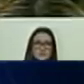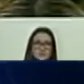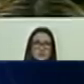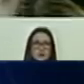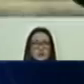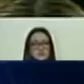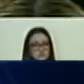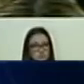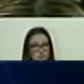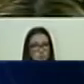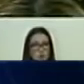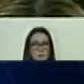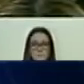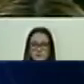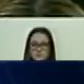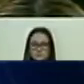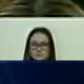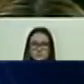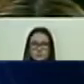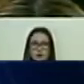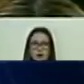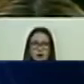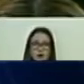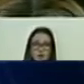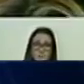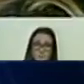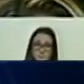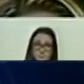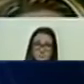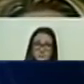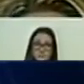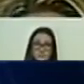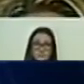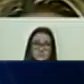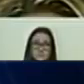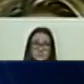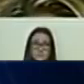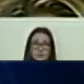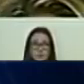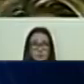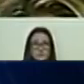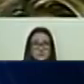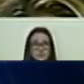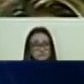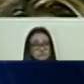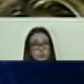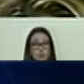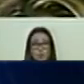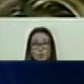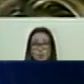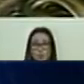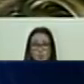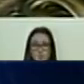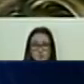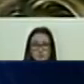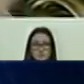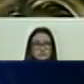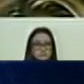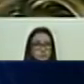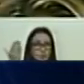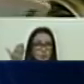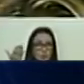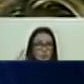distribuyendo alimentos a precios económicos a través de los CLAC, no es menos cierto que los venezolanos se ven afectados por este